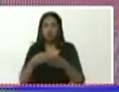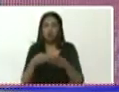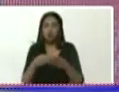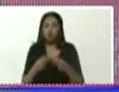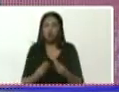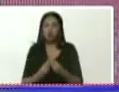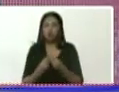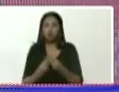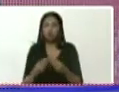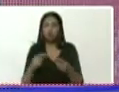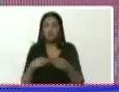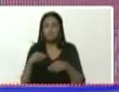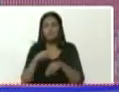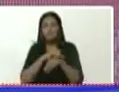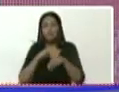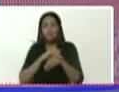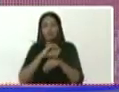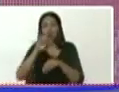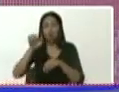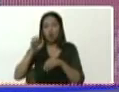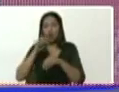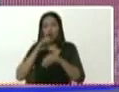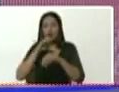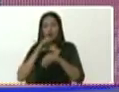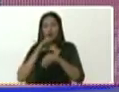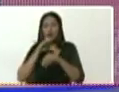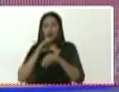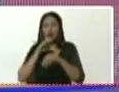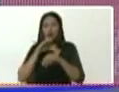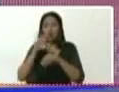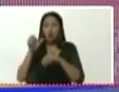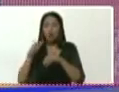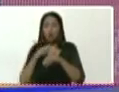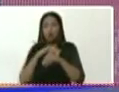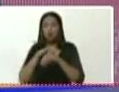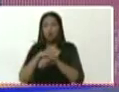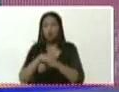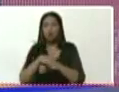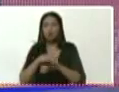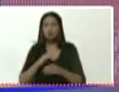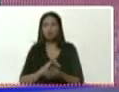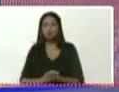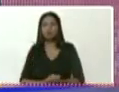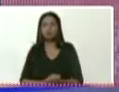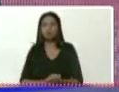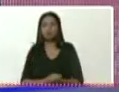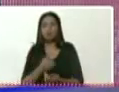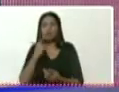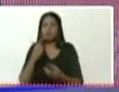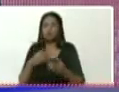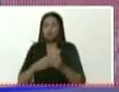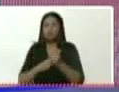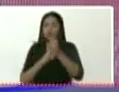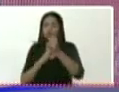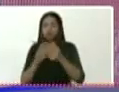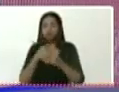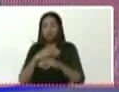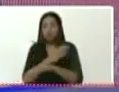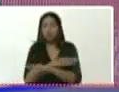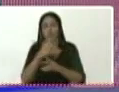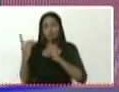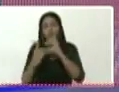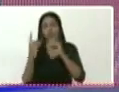compuesta por el ministro Jorge Rodríguez, que es el jefe de la delegación de Venezuela en los diálogos de paz con las